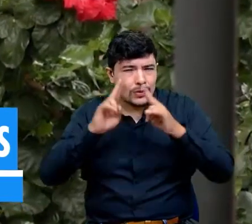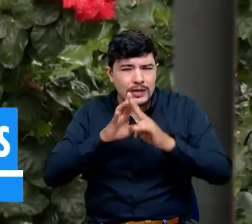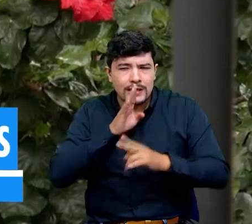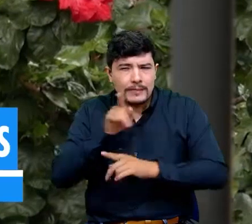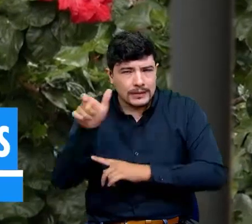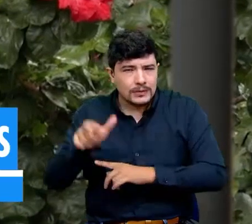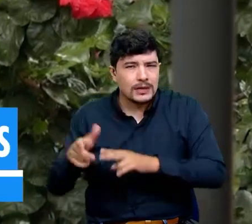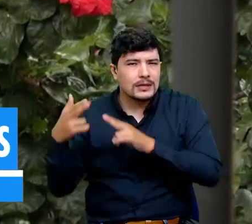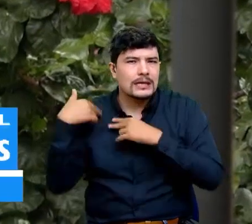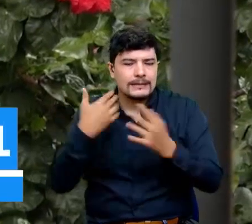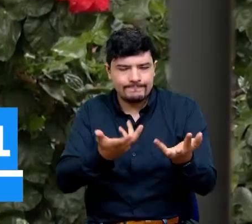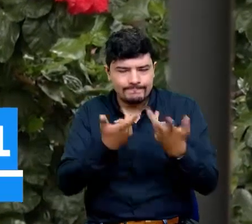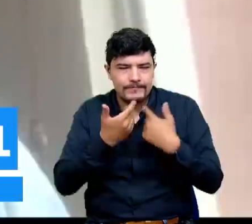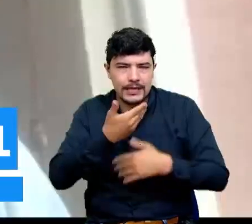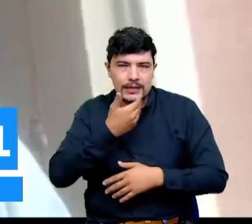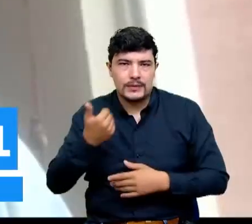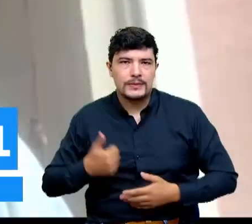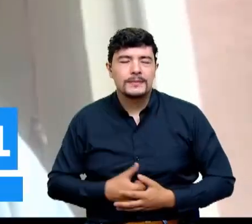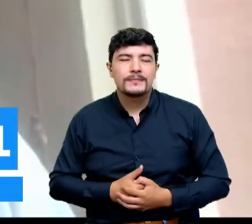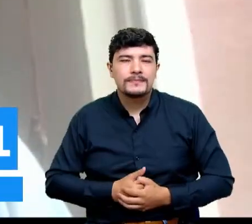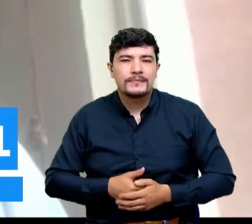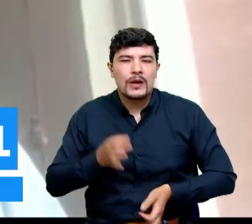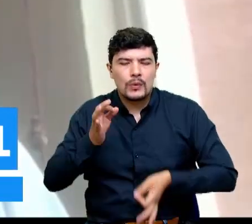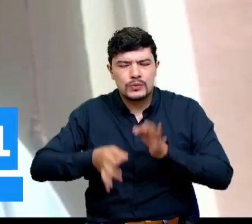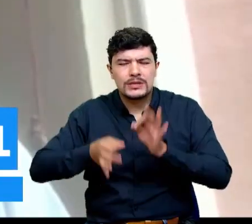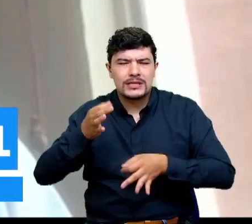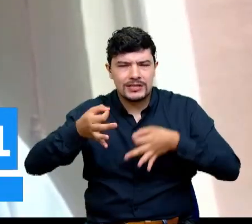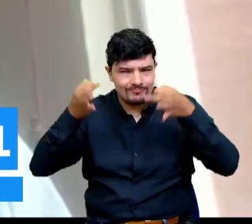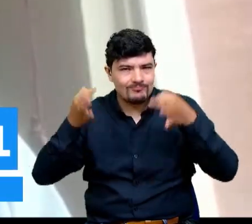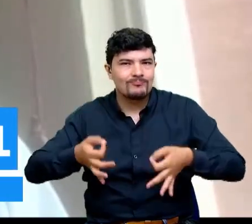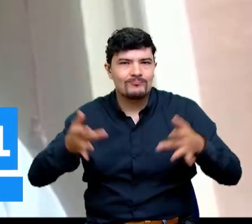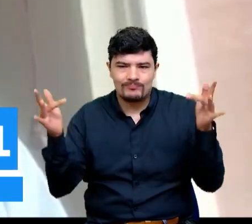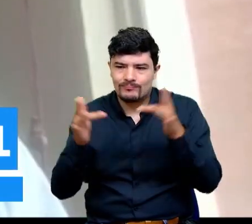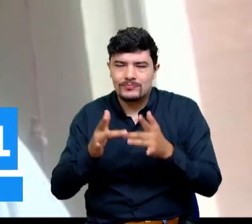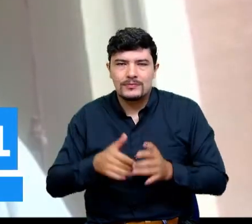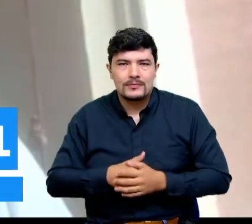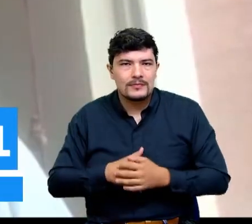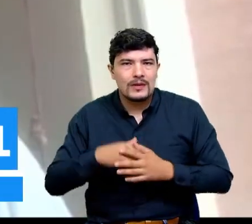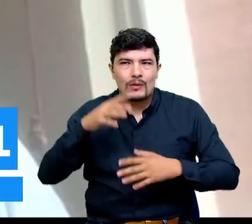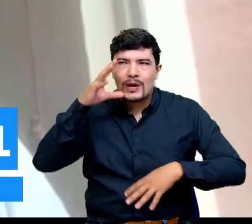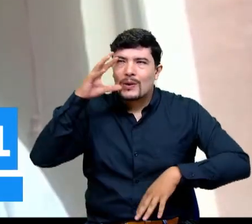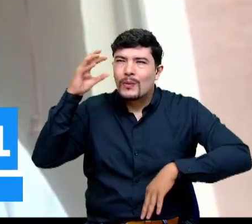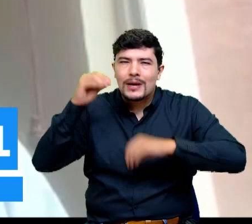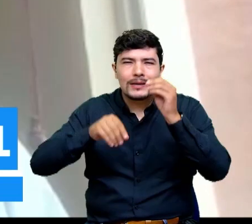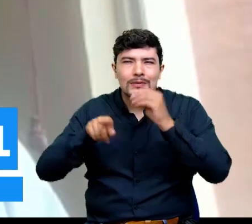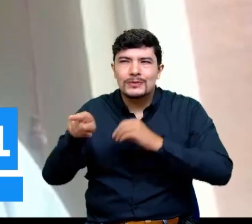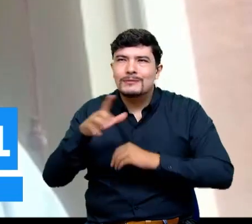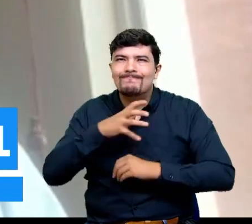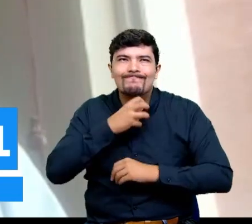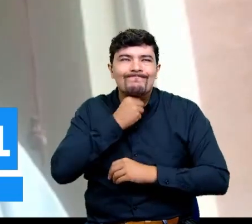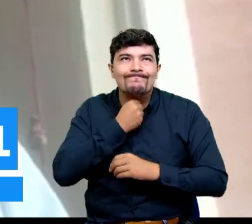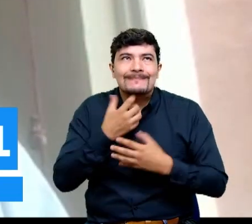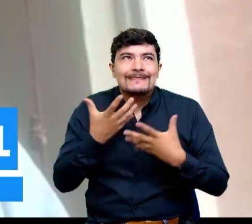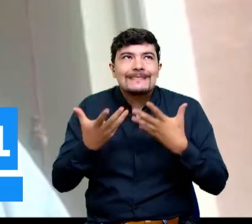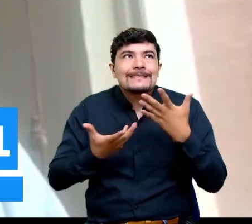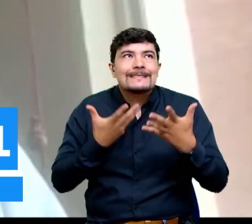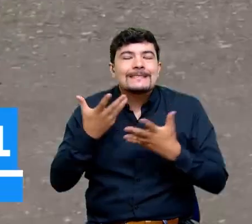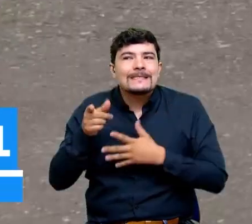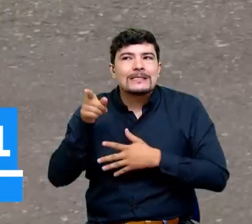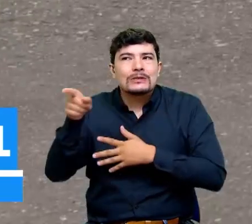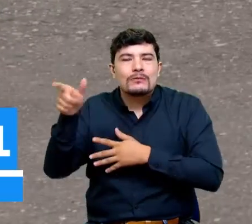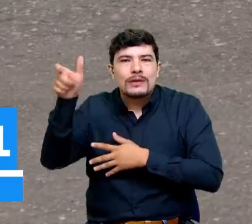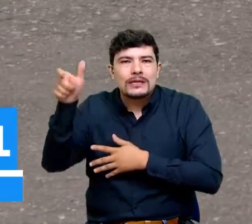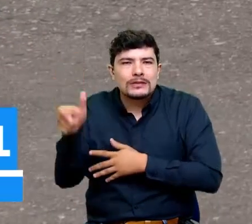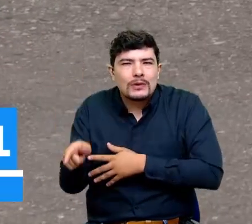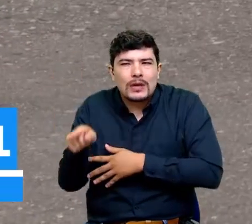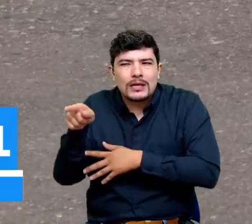responsables. Merece que se haga justicia, es aberrante. Faltan palabras para describir la conducta del